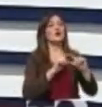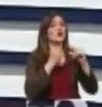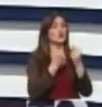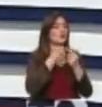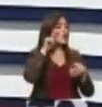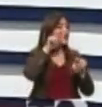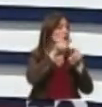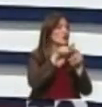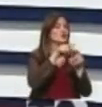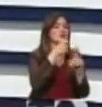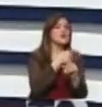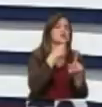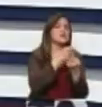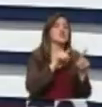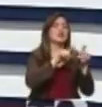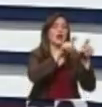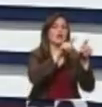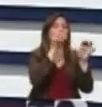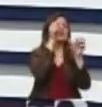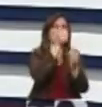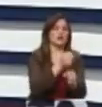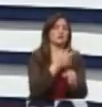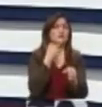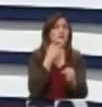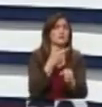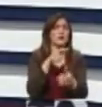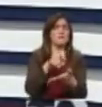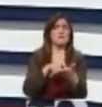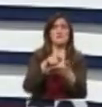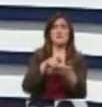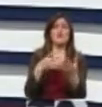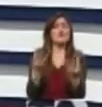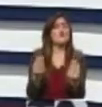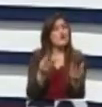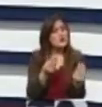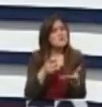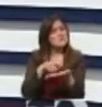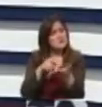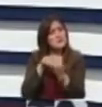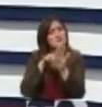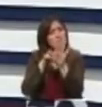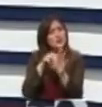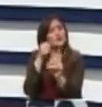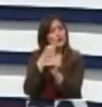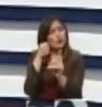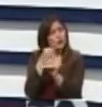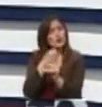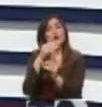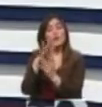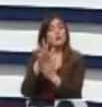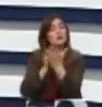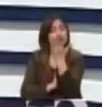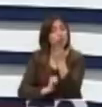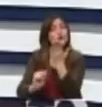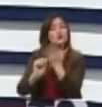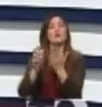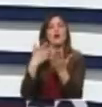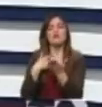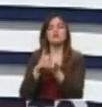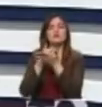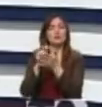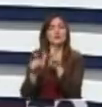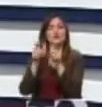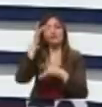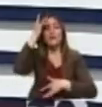de 150 mil firmas al Consejo Nacional Electoral junto con el proyecto de ley de lucha contra esta enfermedad. Miles de voluntarios recorrieron el